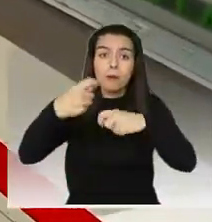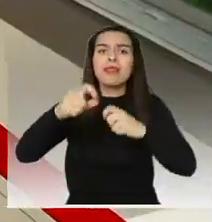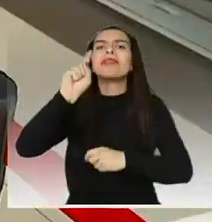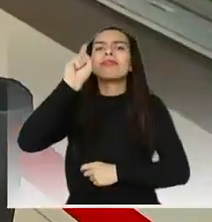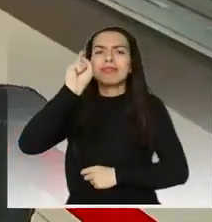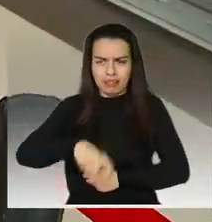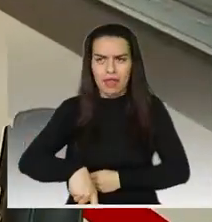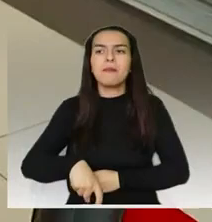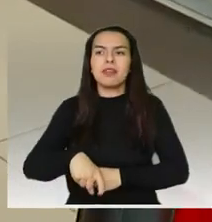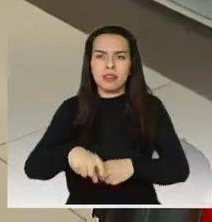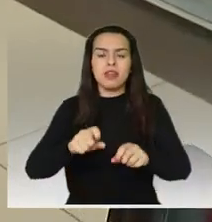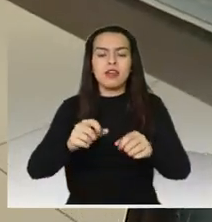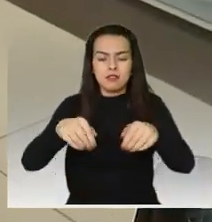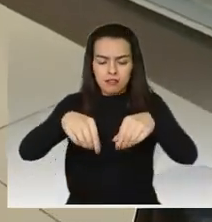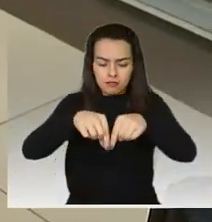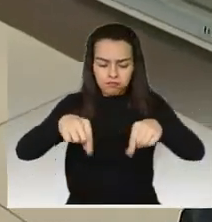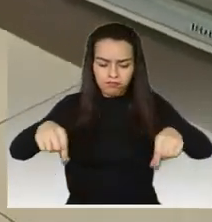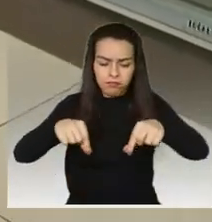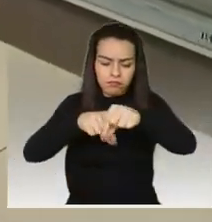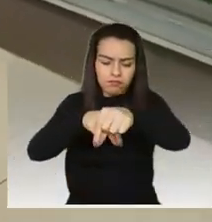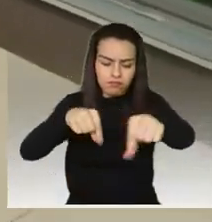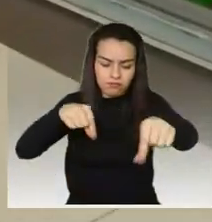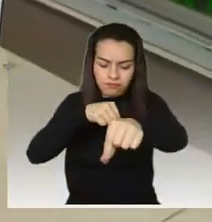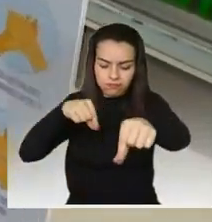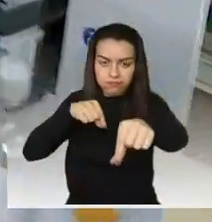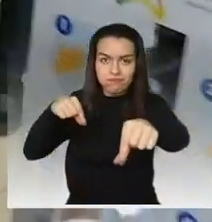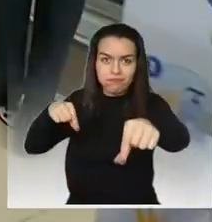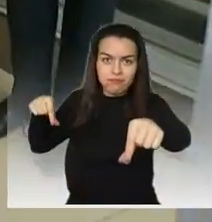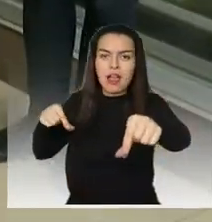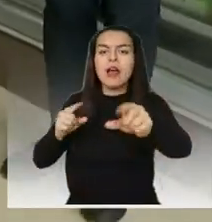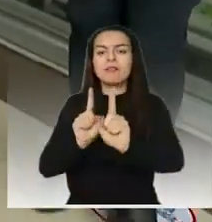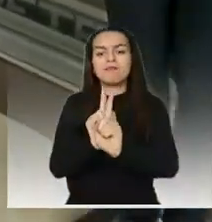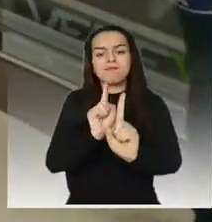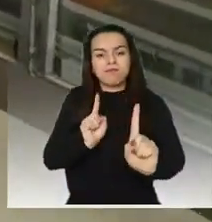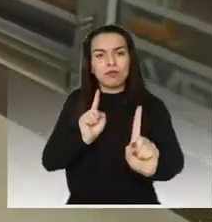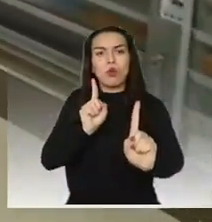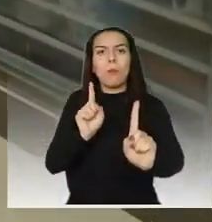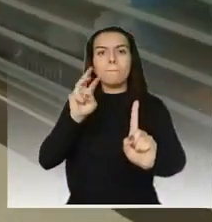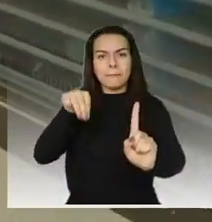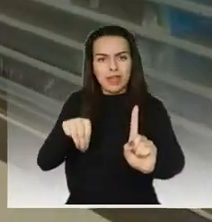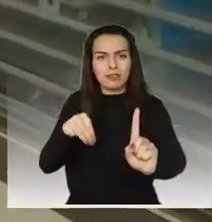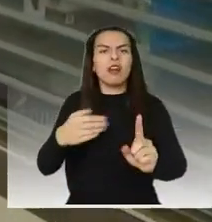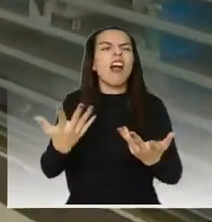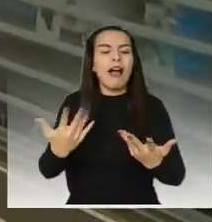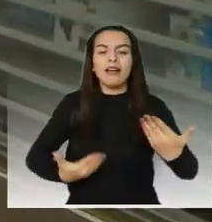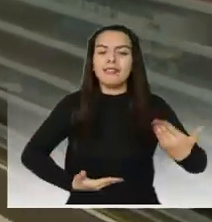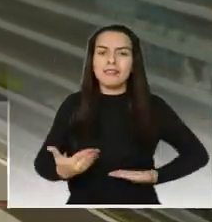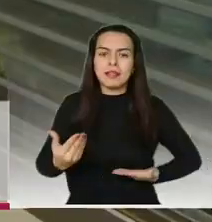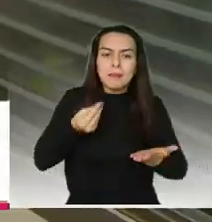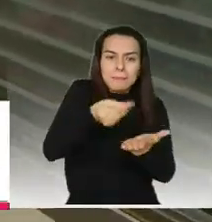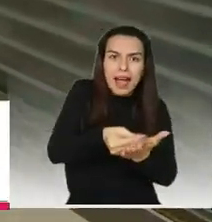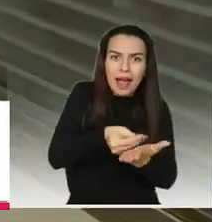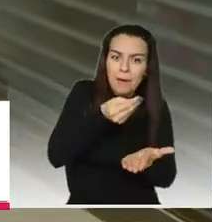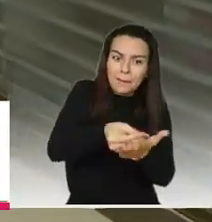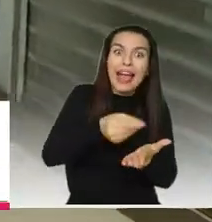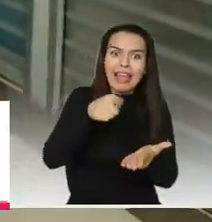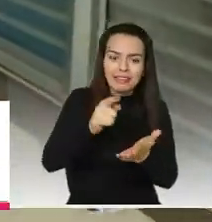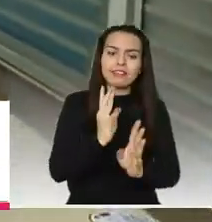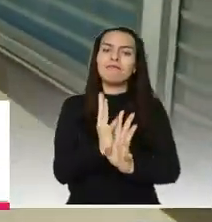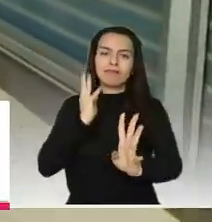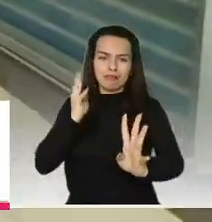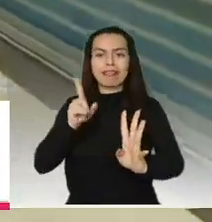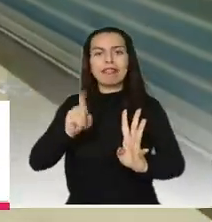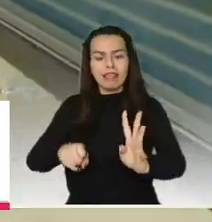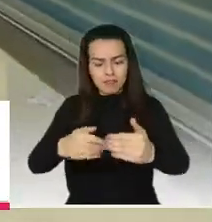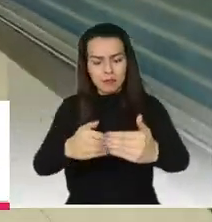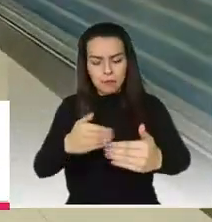un metro en las filas de los lugares de atención del cliente, como cajas y ventanillas. Todos deben exigir el uso del